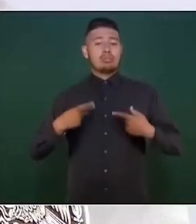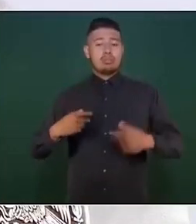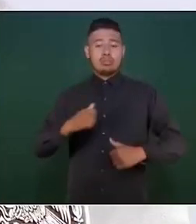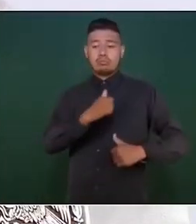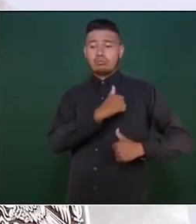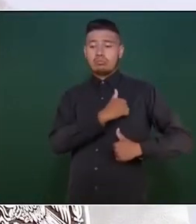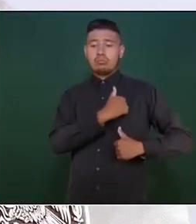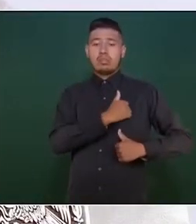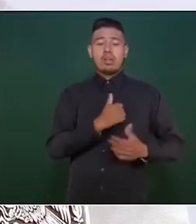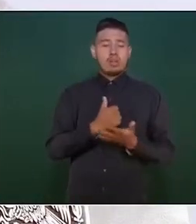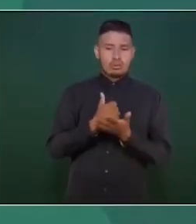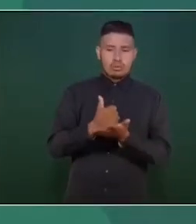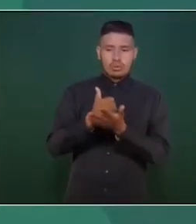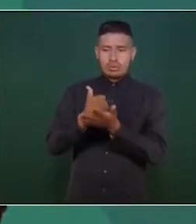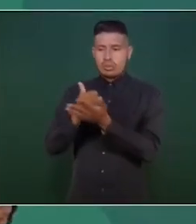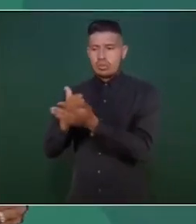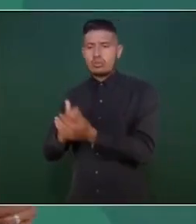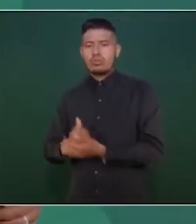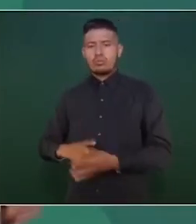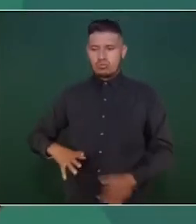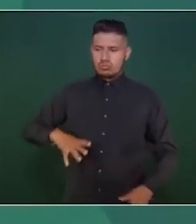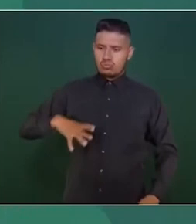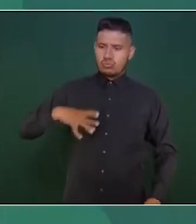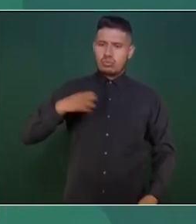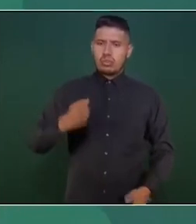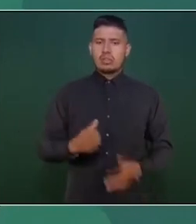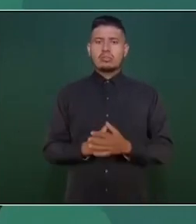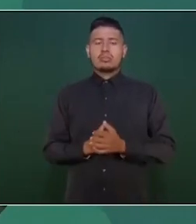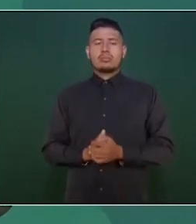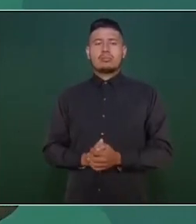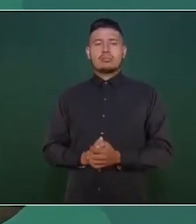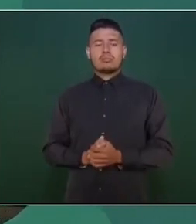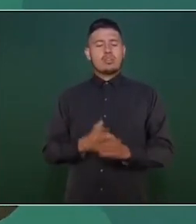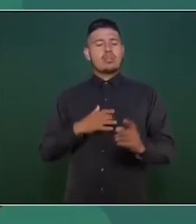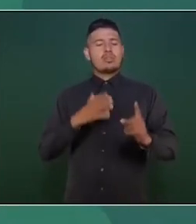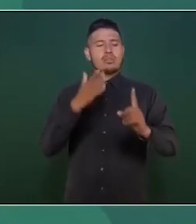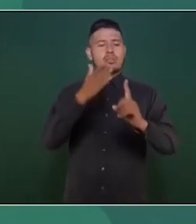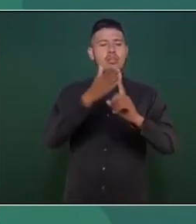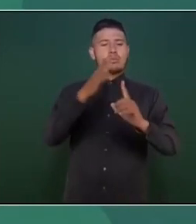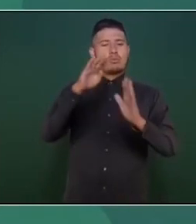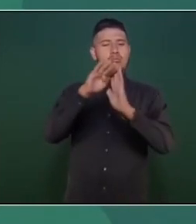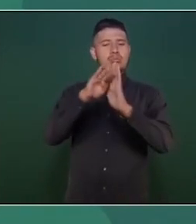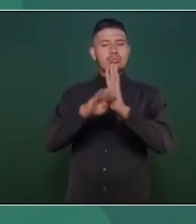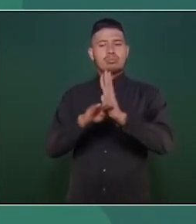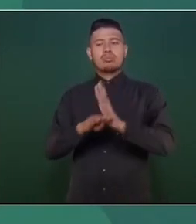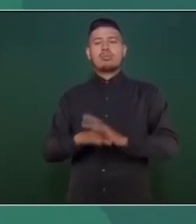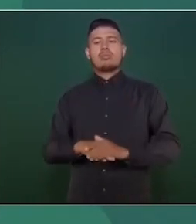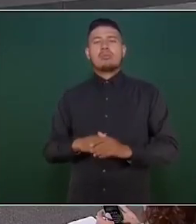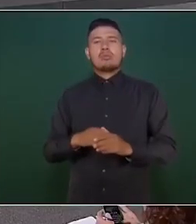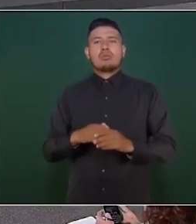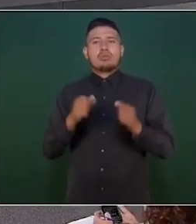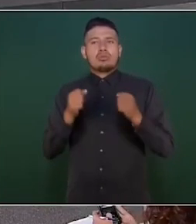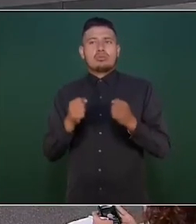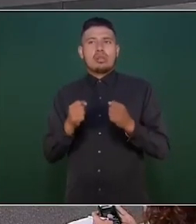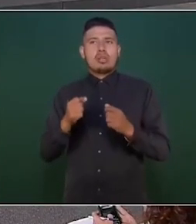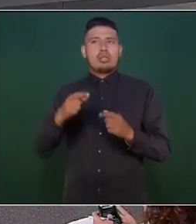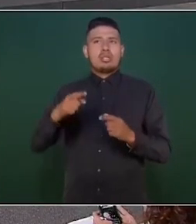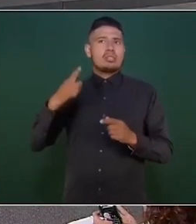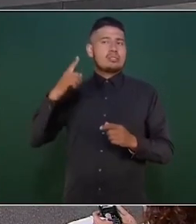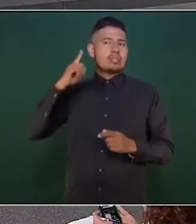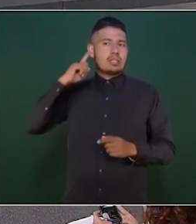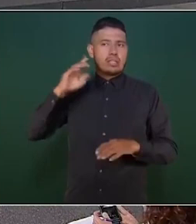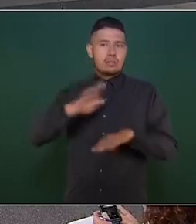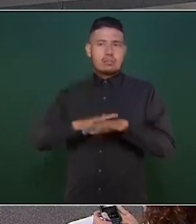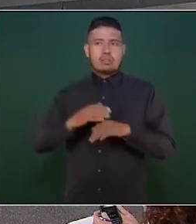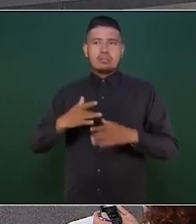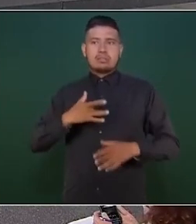participando, coadyuvando en los esfuerzos, en las acciones que se desarrollaban en el estado. Adelante, por